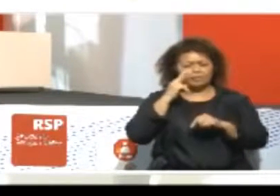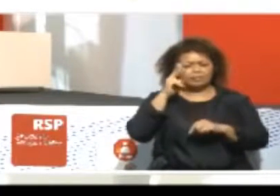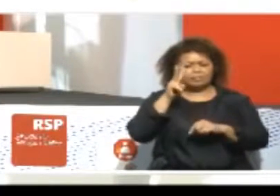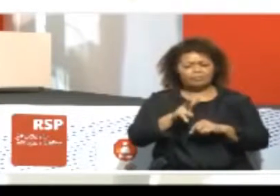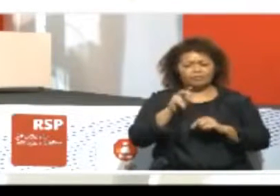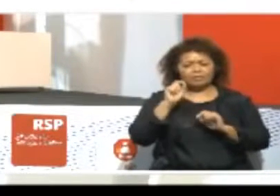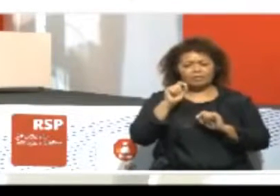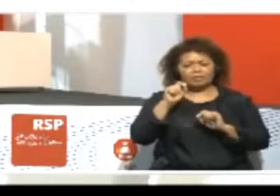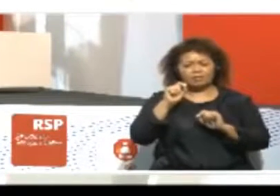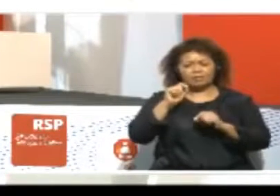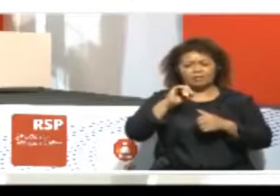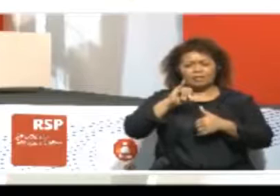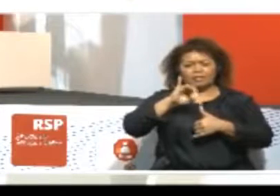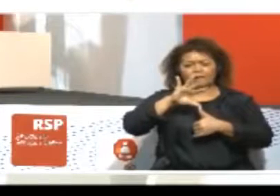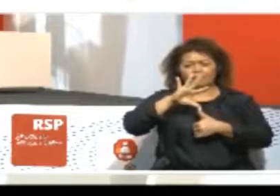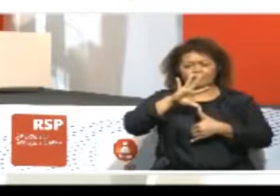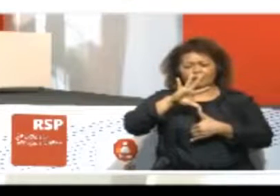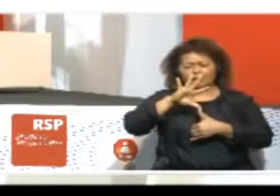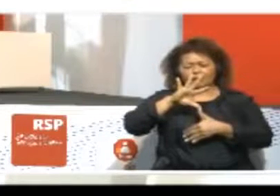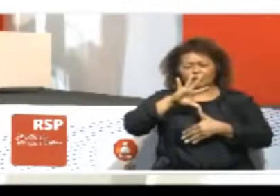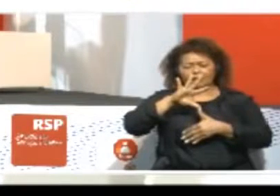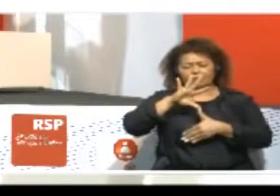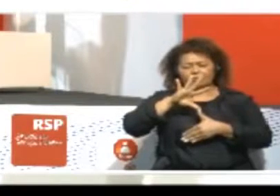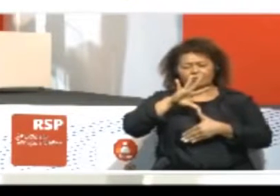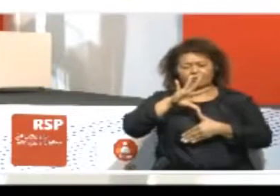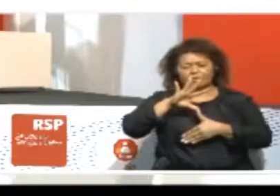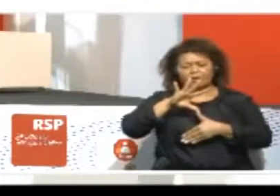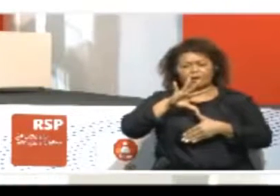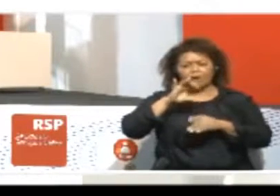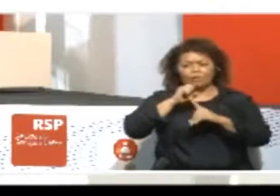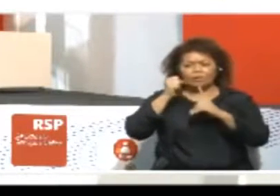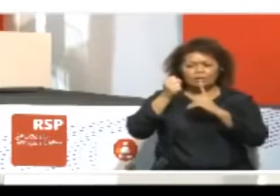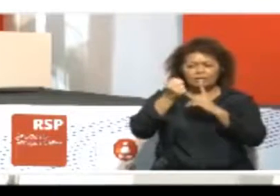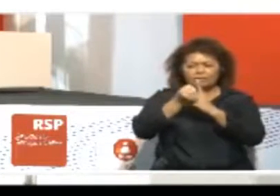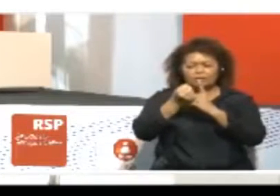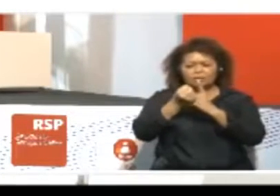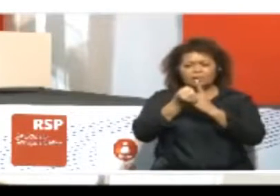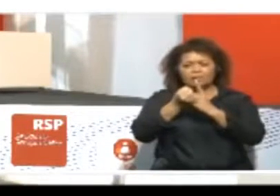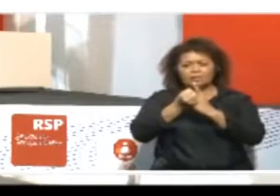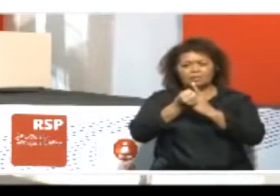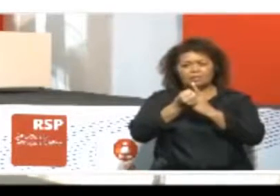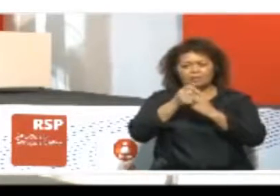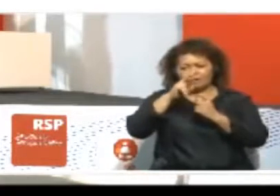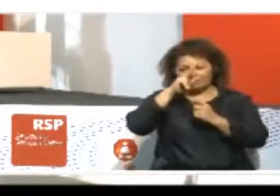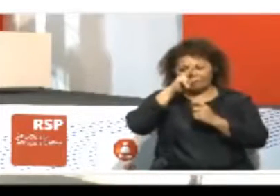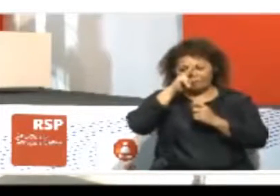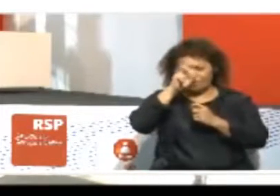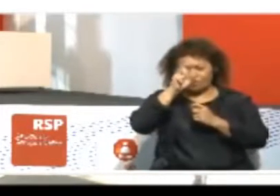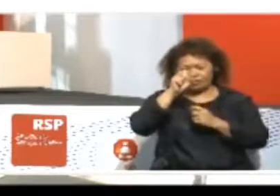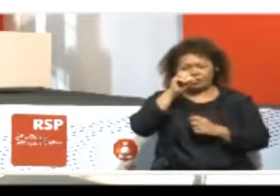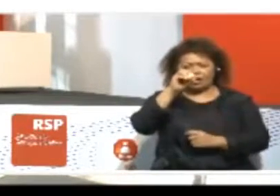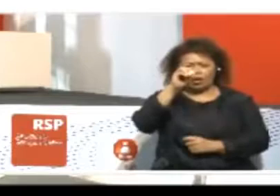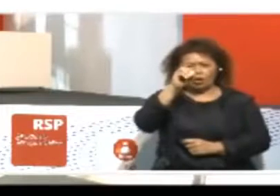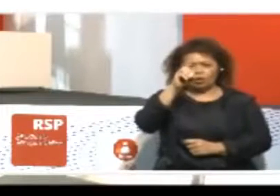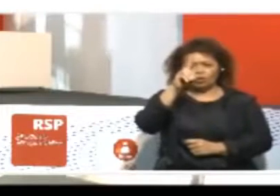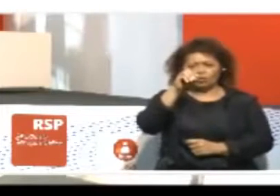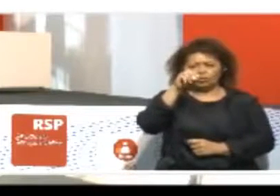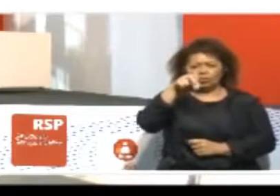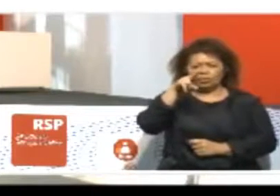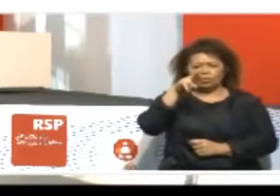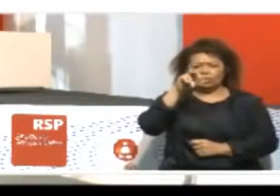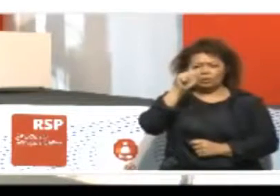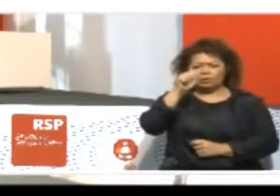y encontré que en Honduras el asociativismo es muy